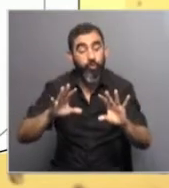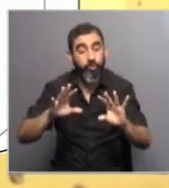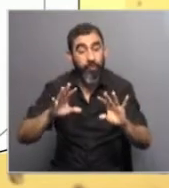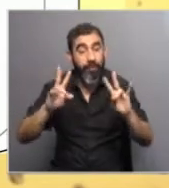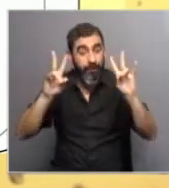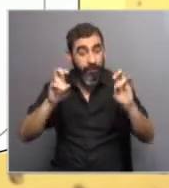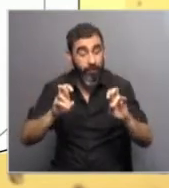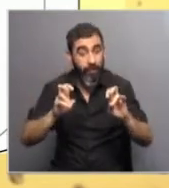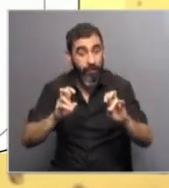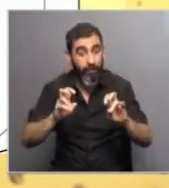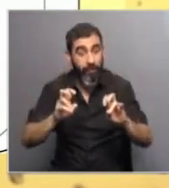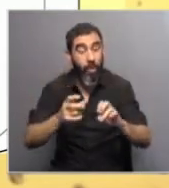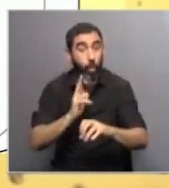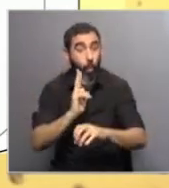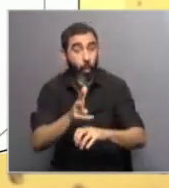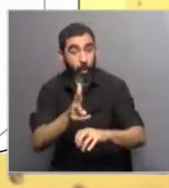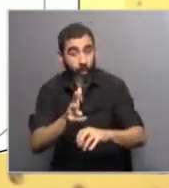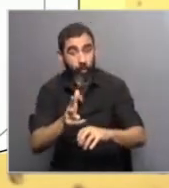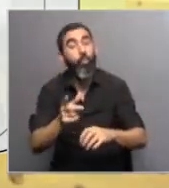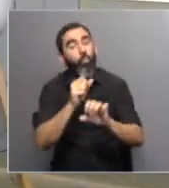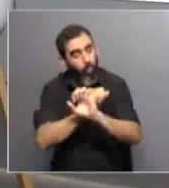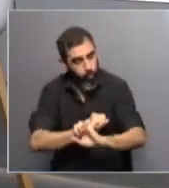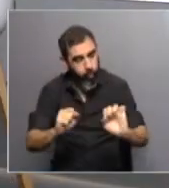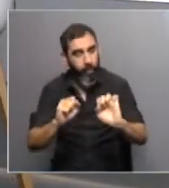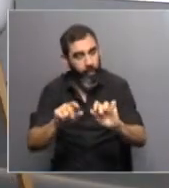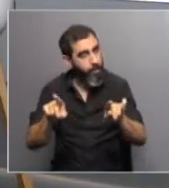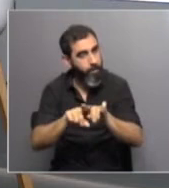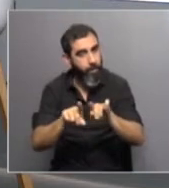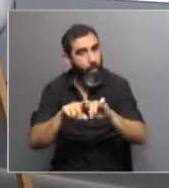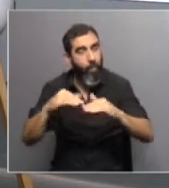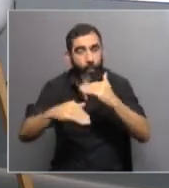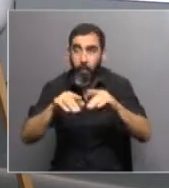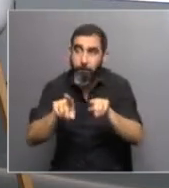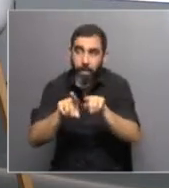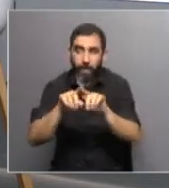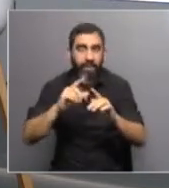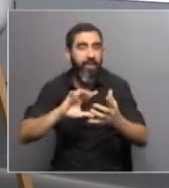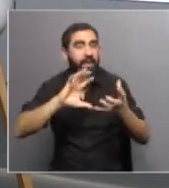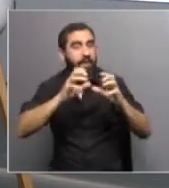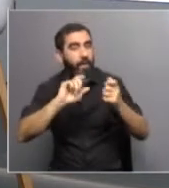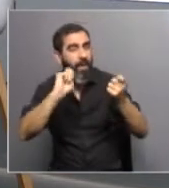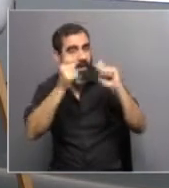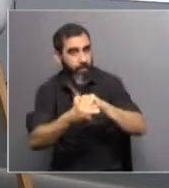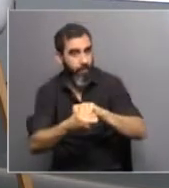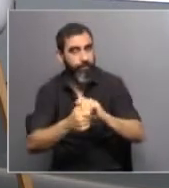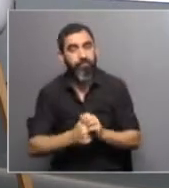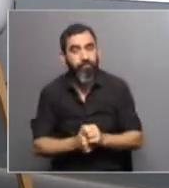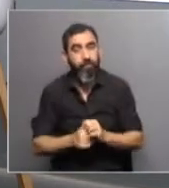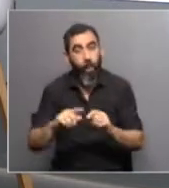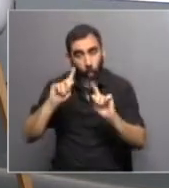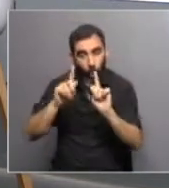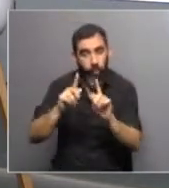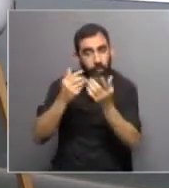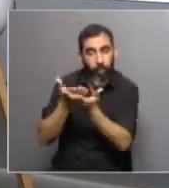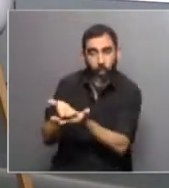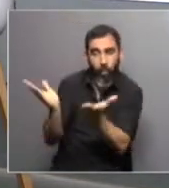los forzantes antropogénicos es posible reconstruir la evolución observada de la temperatura. Hay otro gráfico que extrajimos de ese